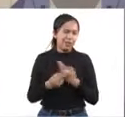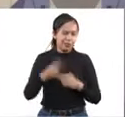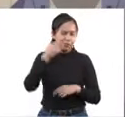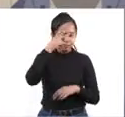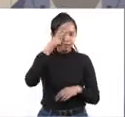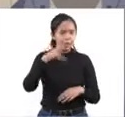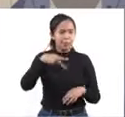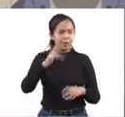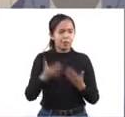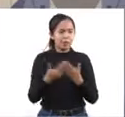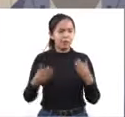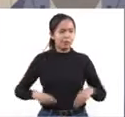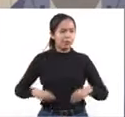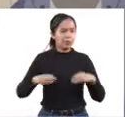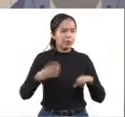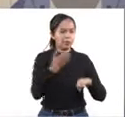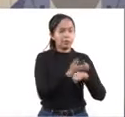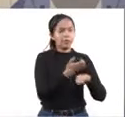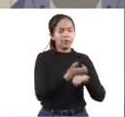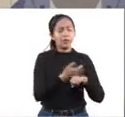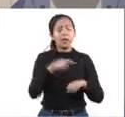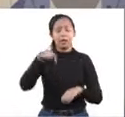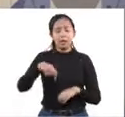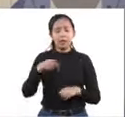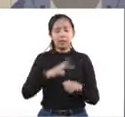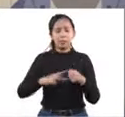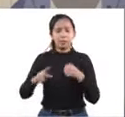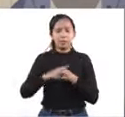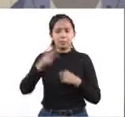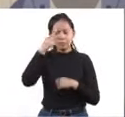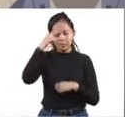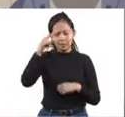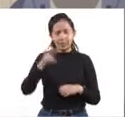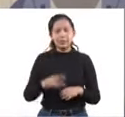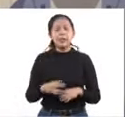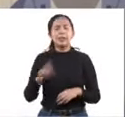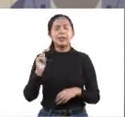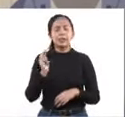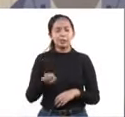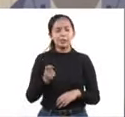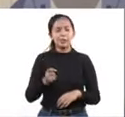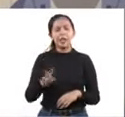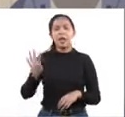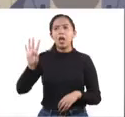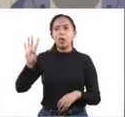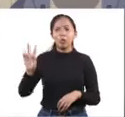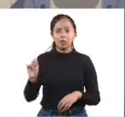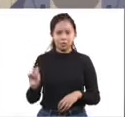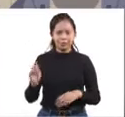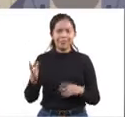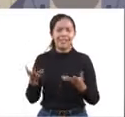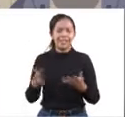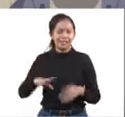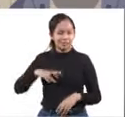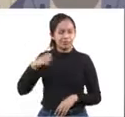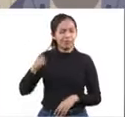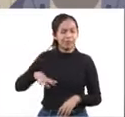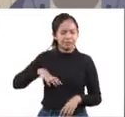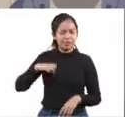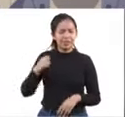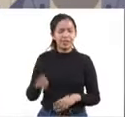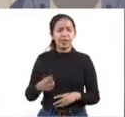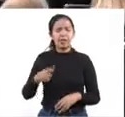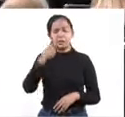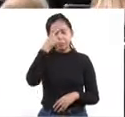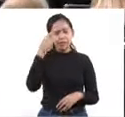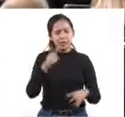que México, la Ciudad de México, es una ciudad hospitalaria. Representa la lucha de la Cuarta Transformación por el reconocimiento de los derechos